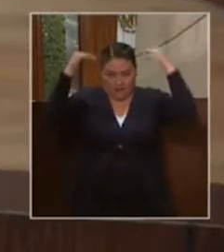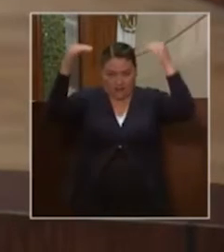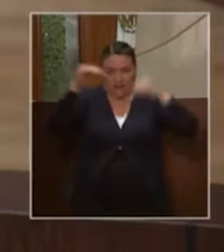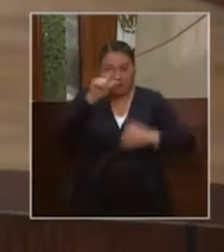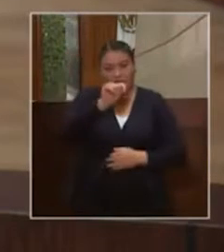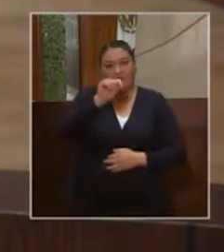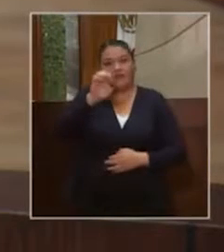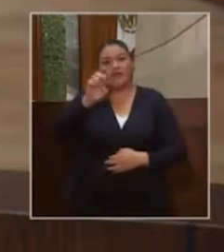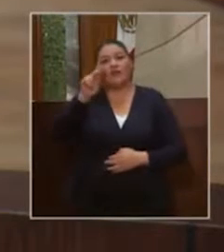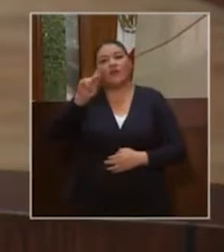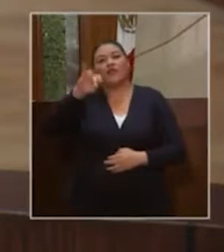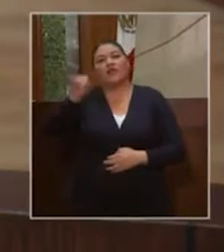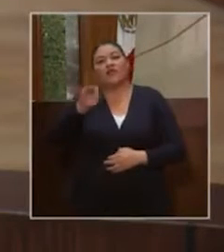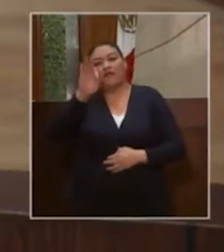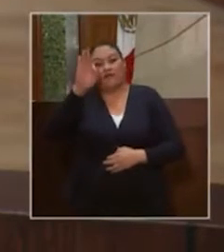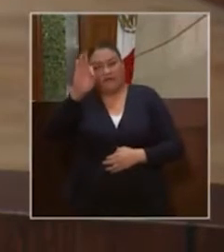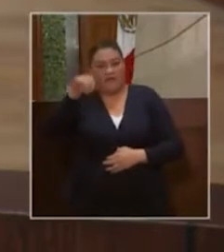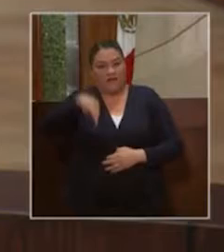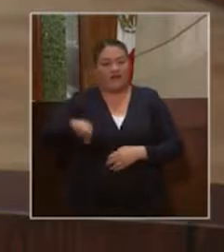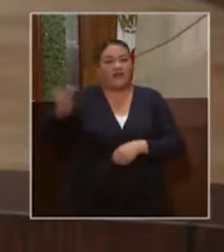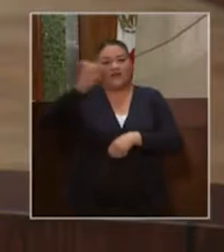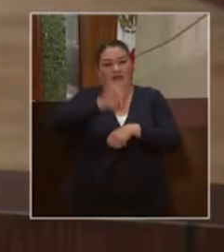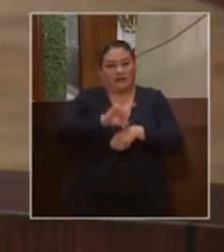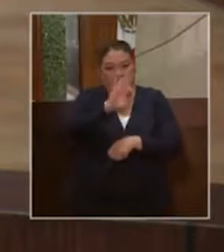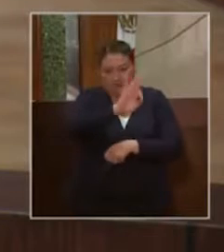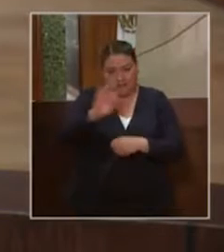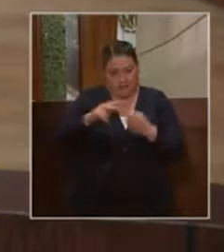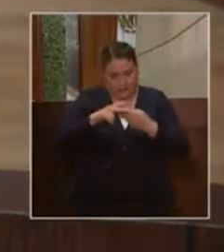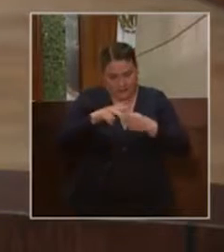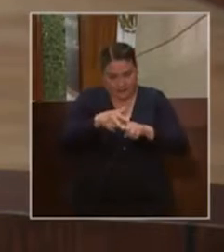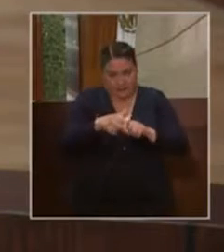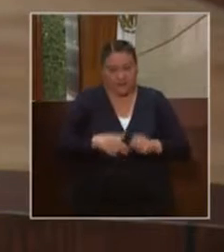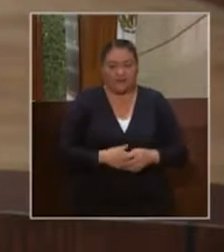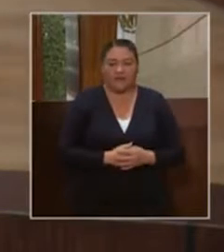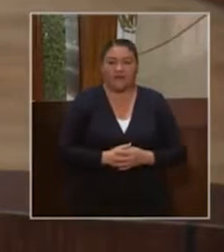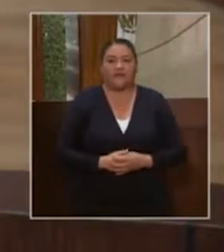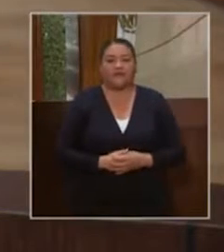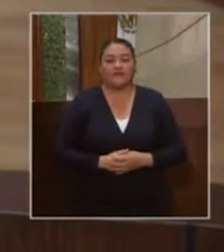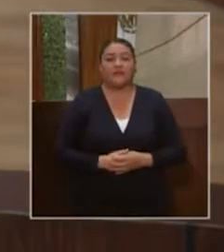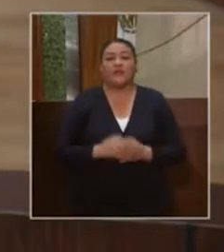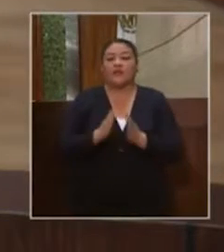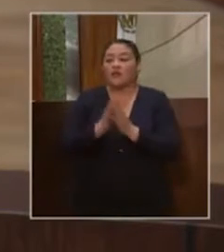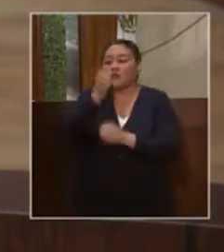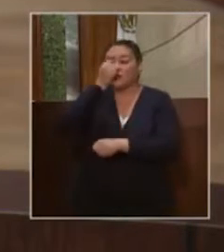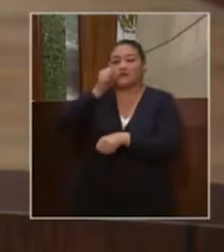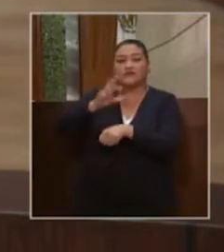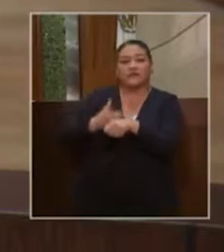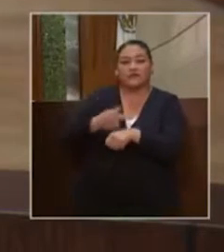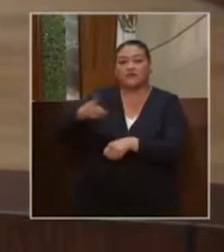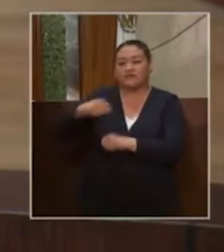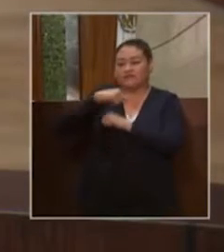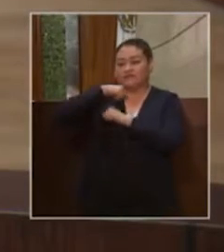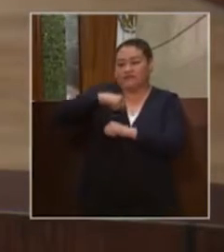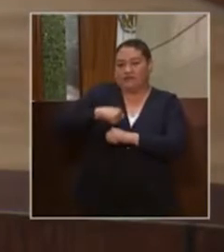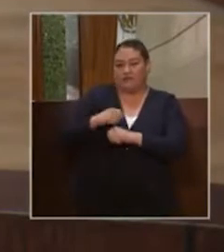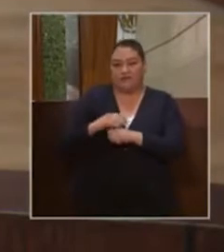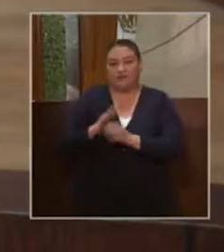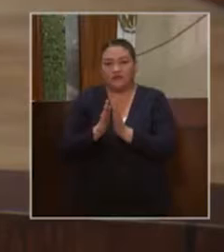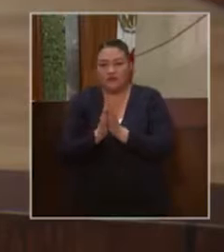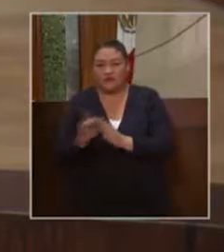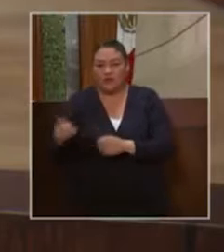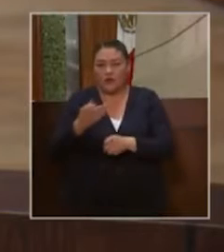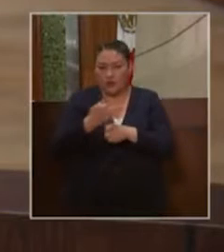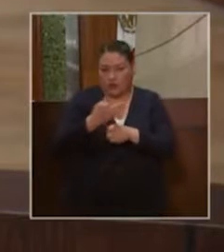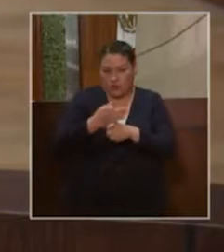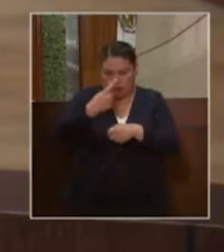dará cuenta de los nombres de quienes aparecerán en la boleta de candidatos a la presidencia ese es el acto administrativo